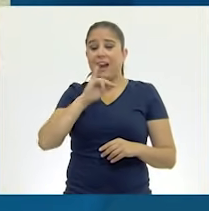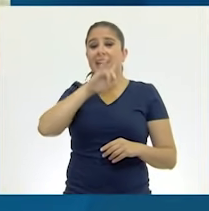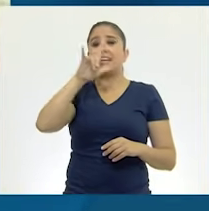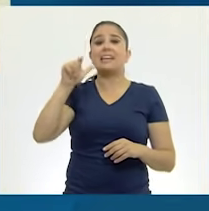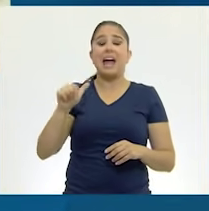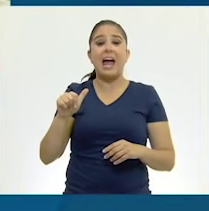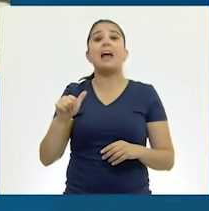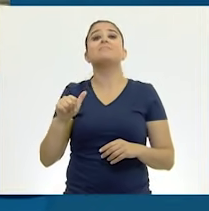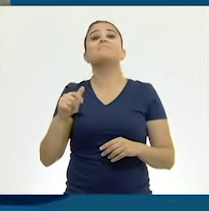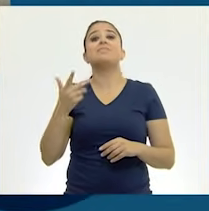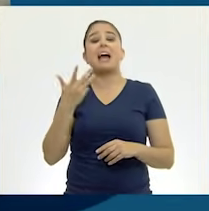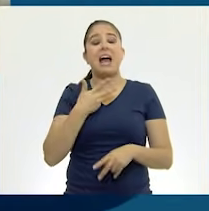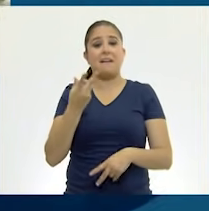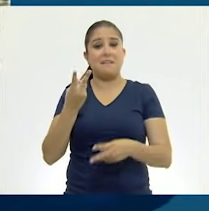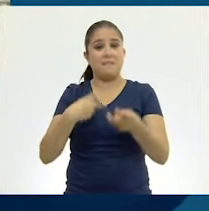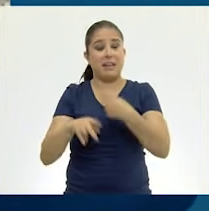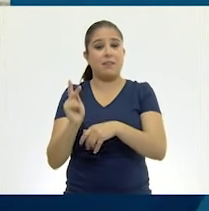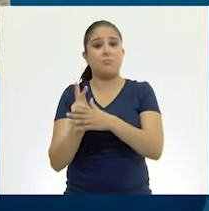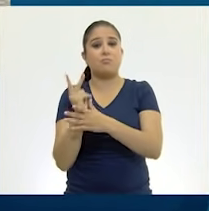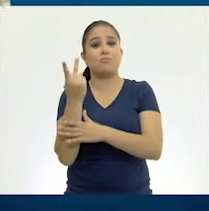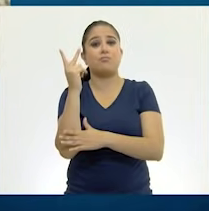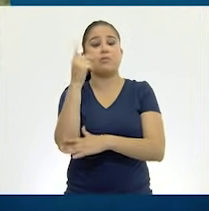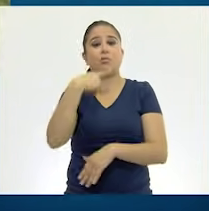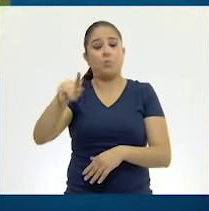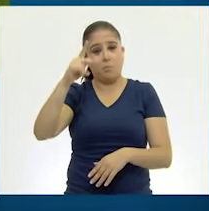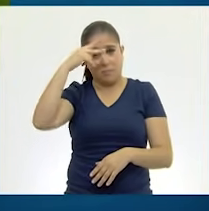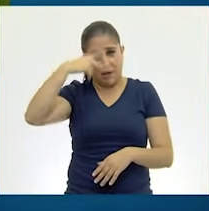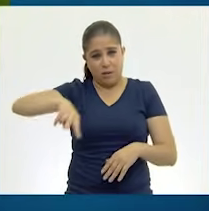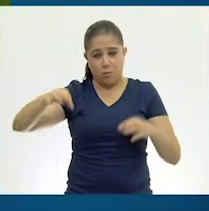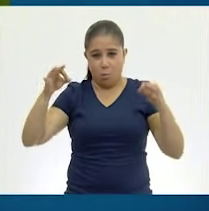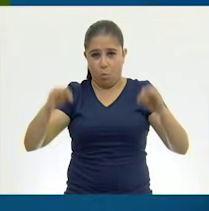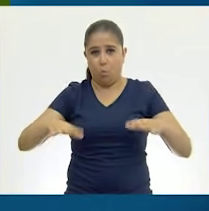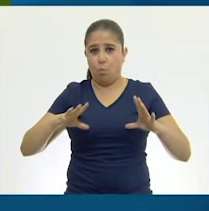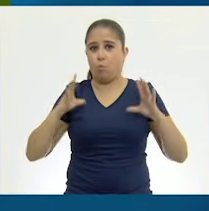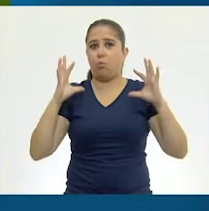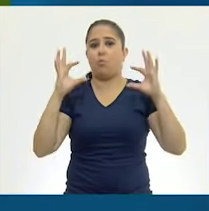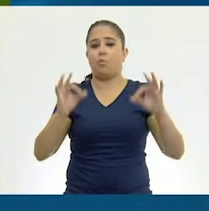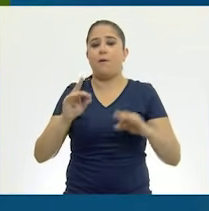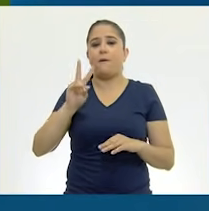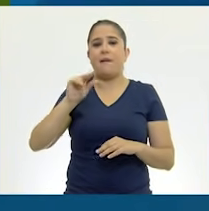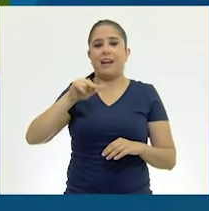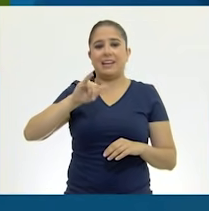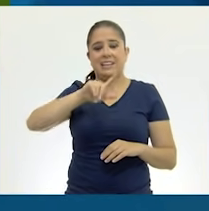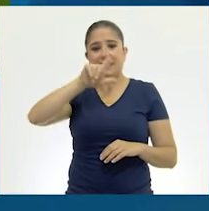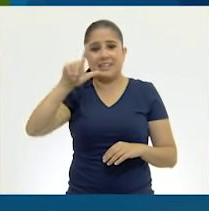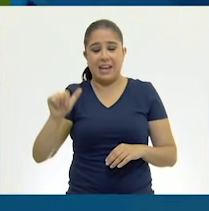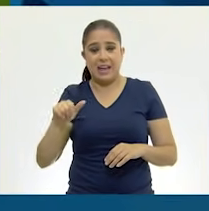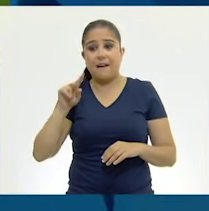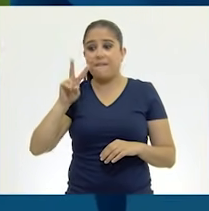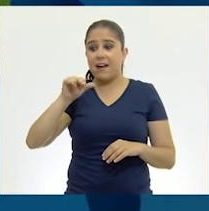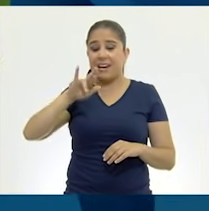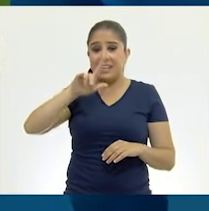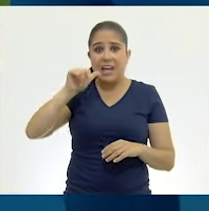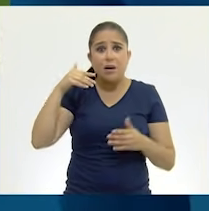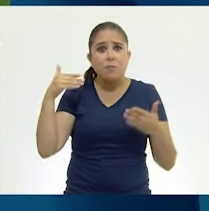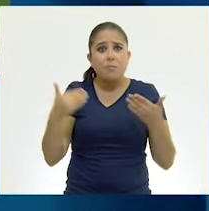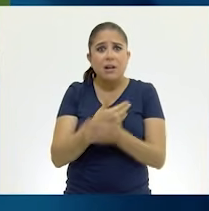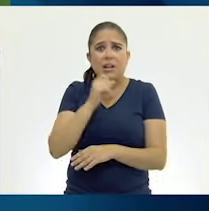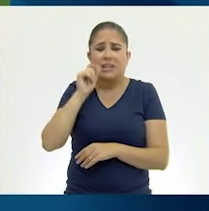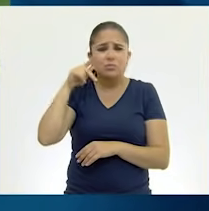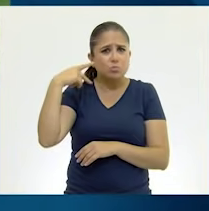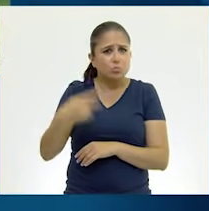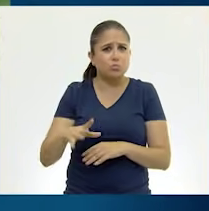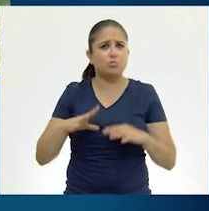vino alguna vez de una planta mexicana. Sí, la vainilla. La vainilla nació en México, en